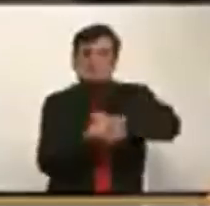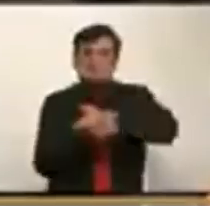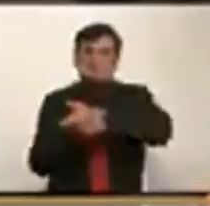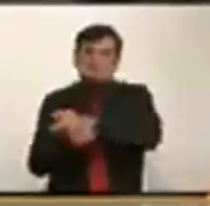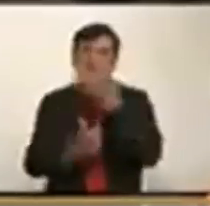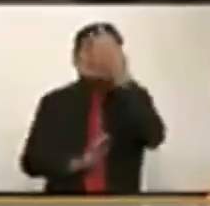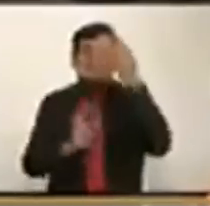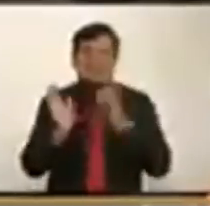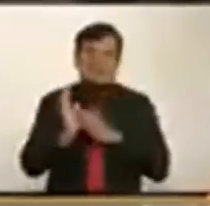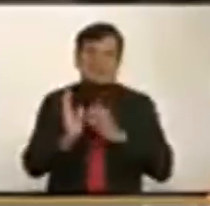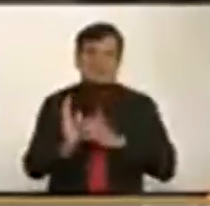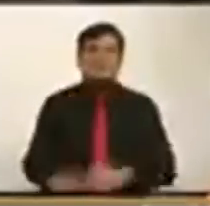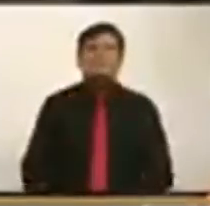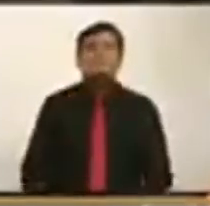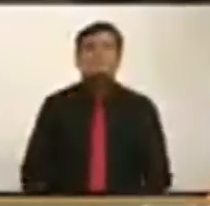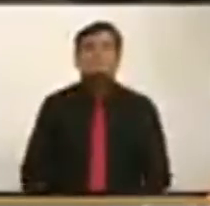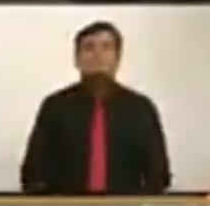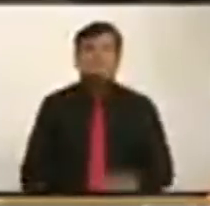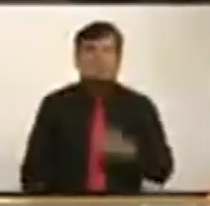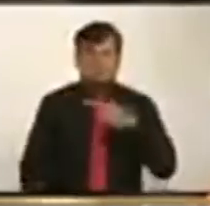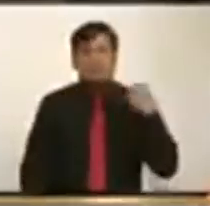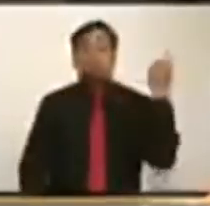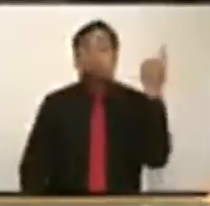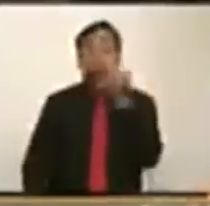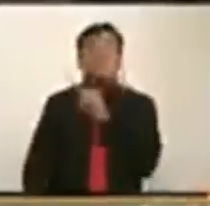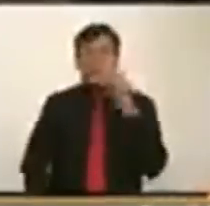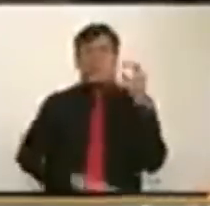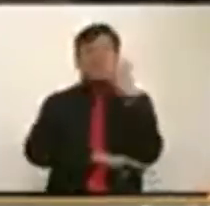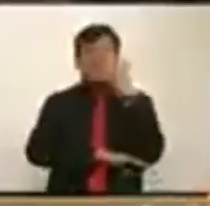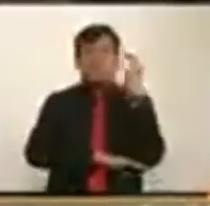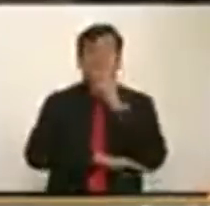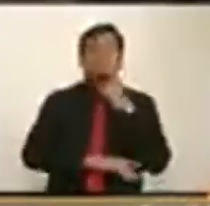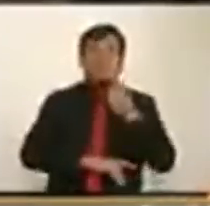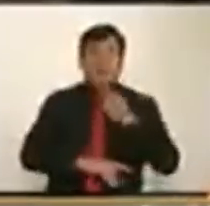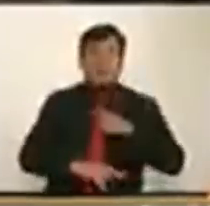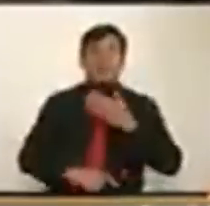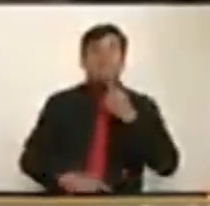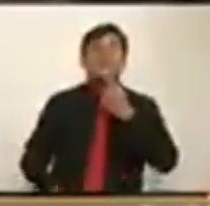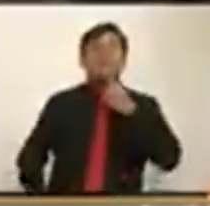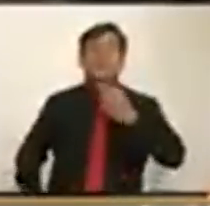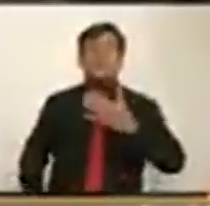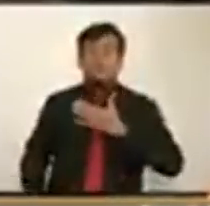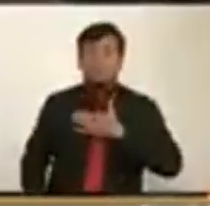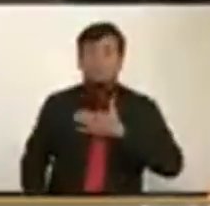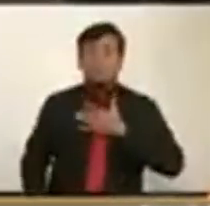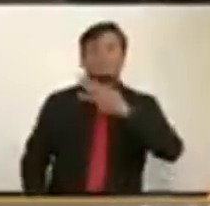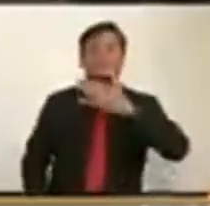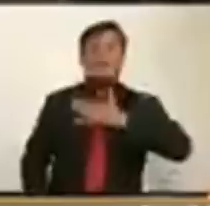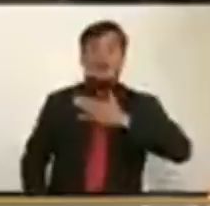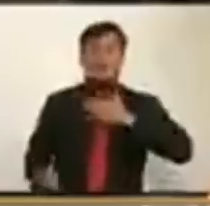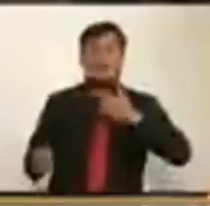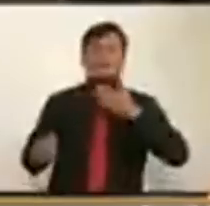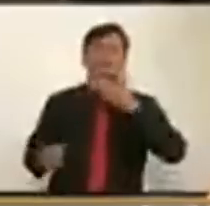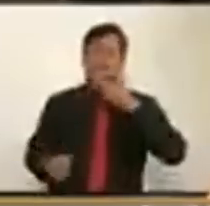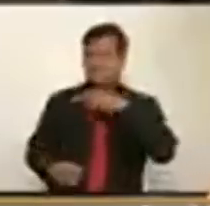veces. Y en público, ante el micrófono, dijo que me prefería de guerrillero en el